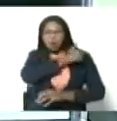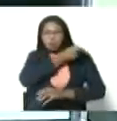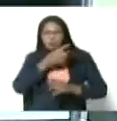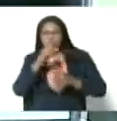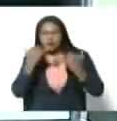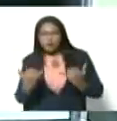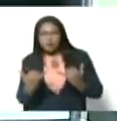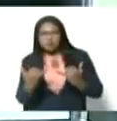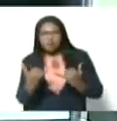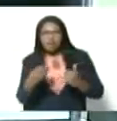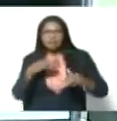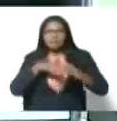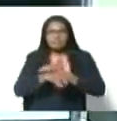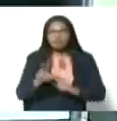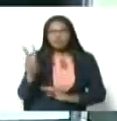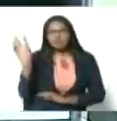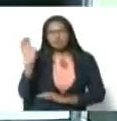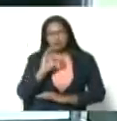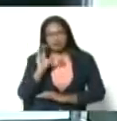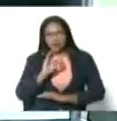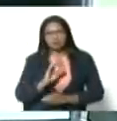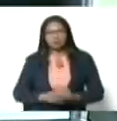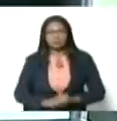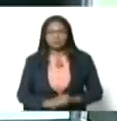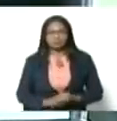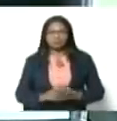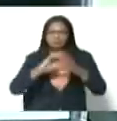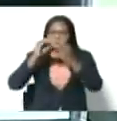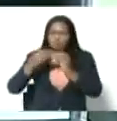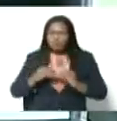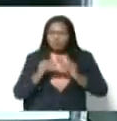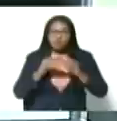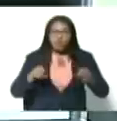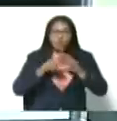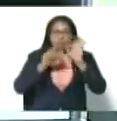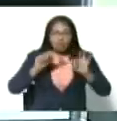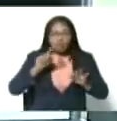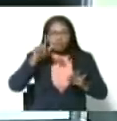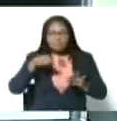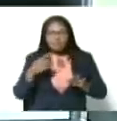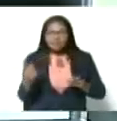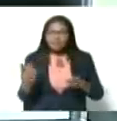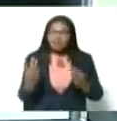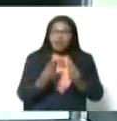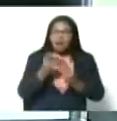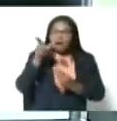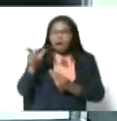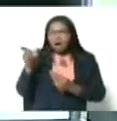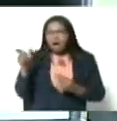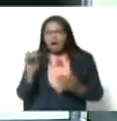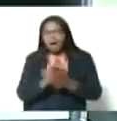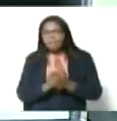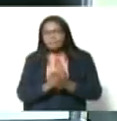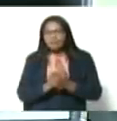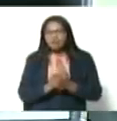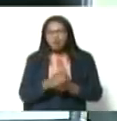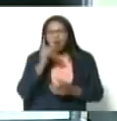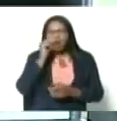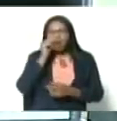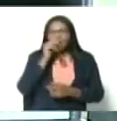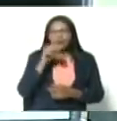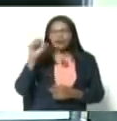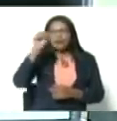Caracas. Y asimismo, como se reparó esa unidad y se colocó, los compañeros también, a través del compañero Juan